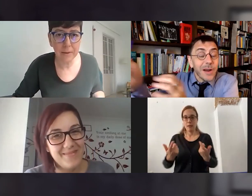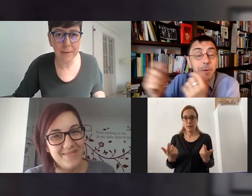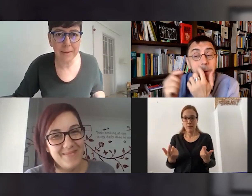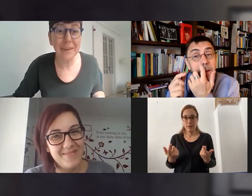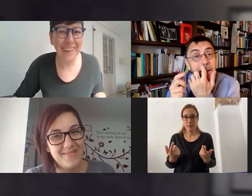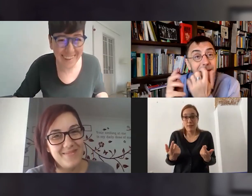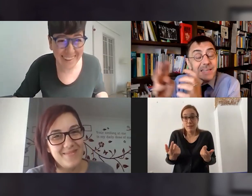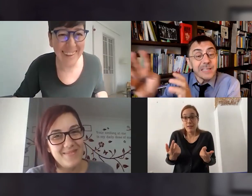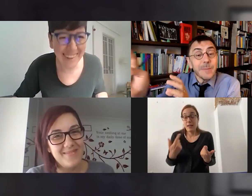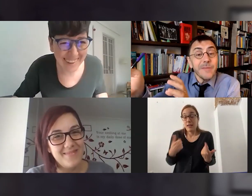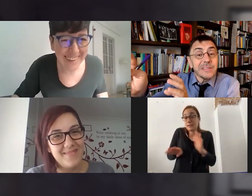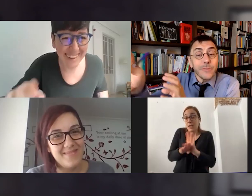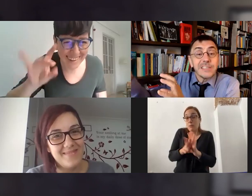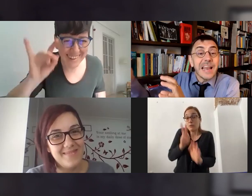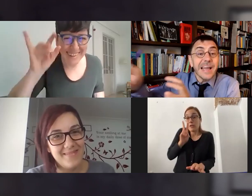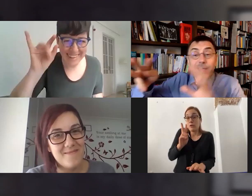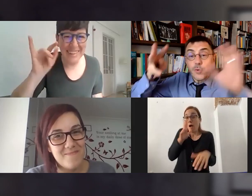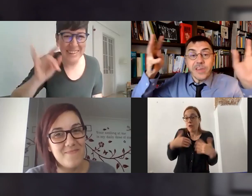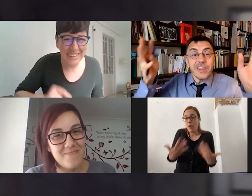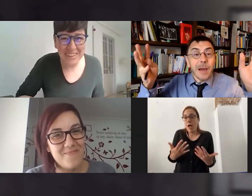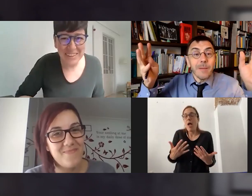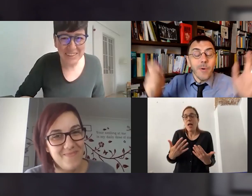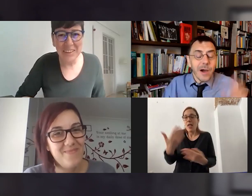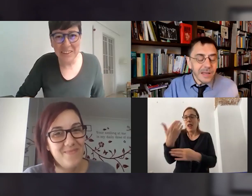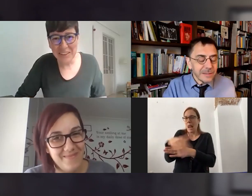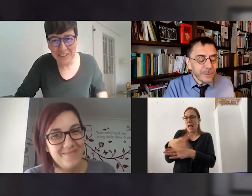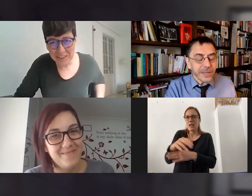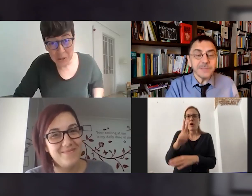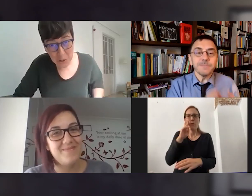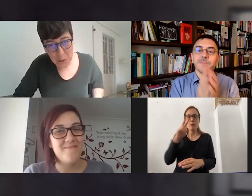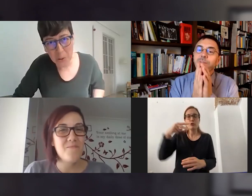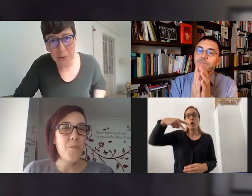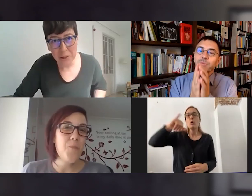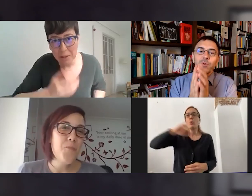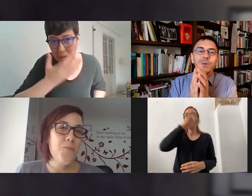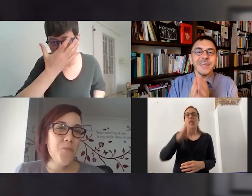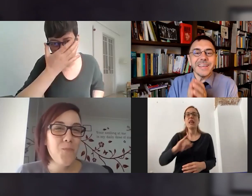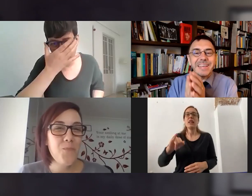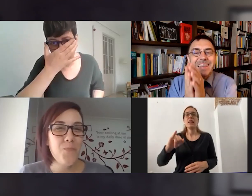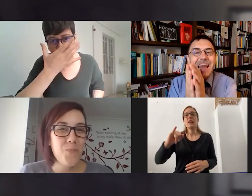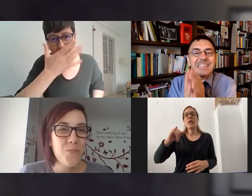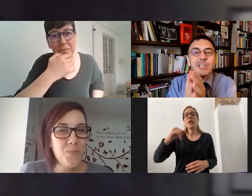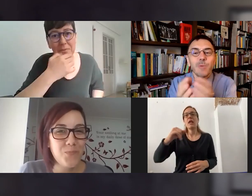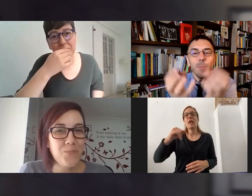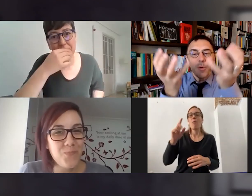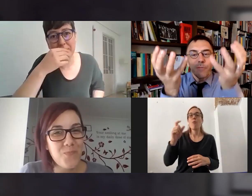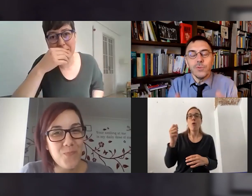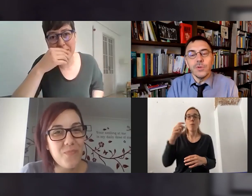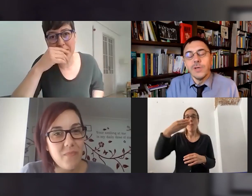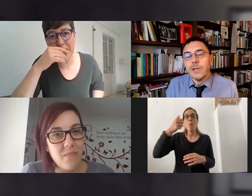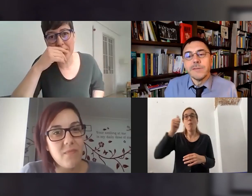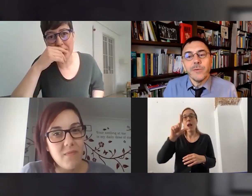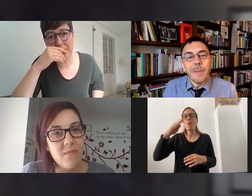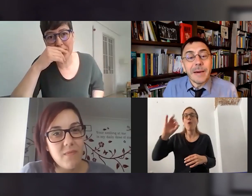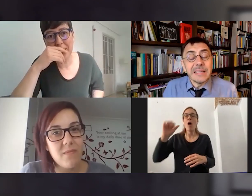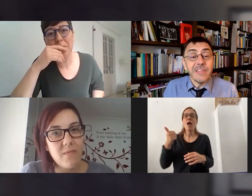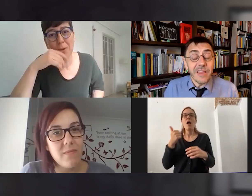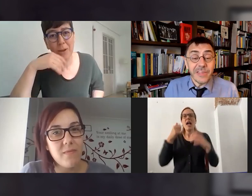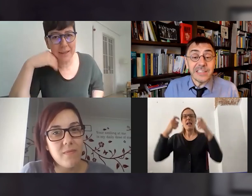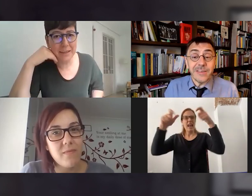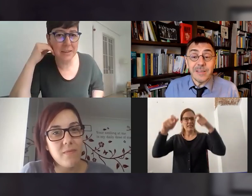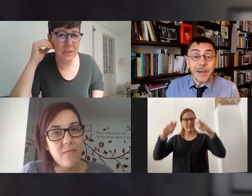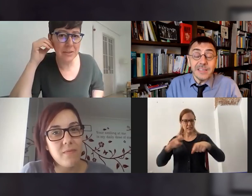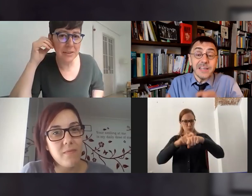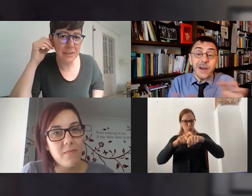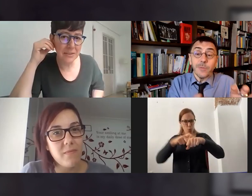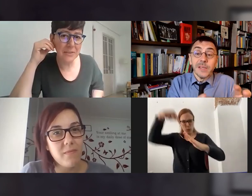viendo ahora, ¿no?, estas manifestaciones en la calle Núñez de Balboa, dices, ¿no?, ¿Qué clasismo profundo tiene una parte de la